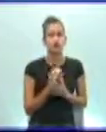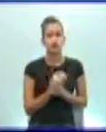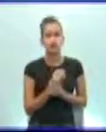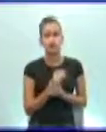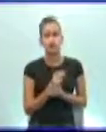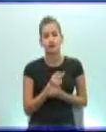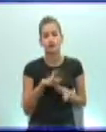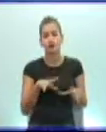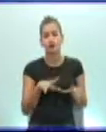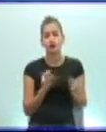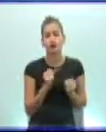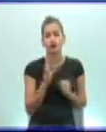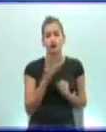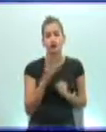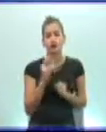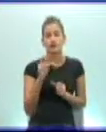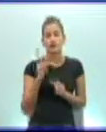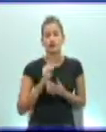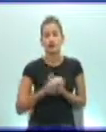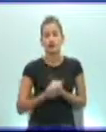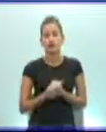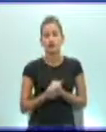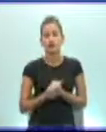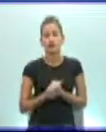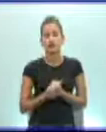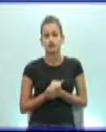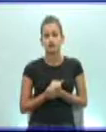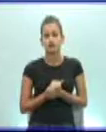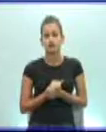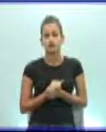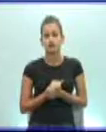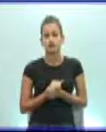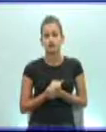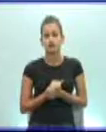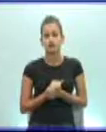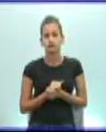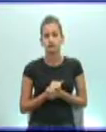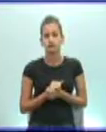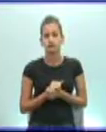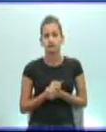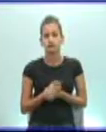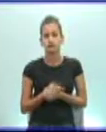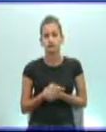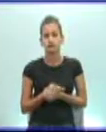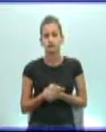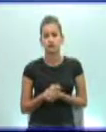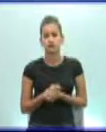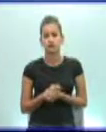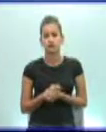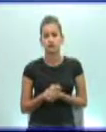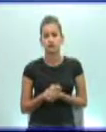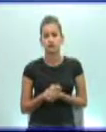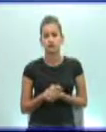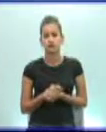Eso debe quedar claro. Vamos entonces a continuar y les quiero proponer ahora sí